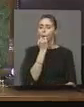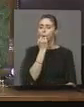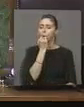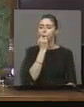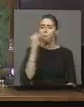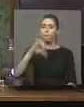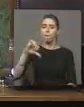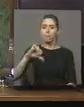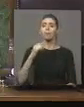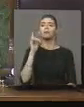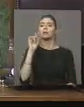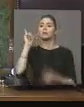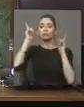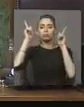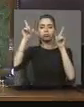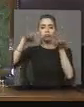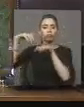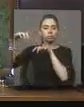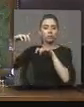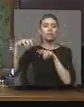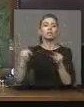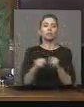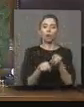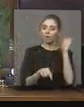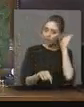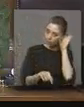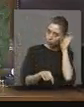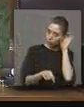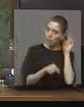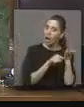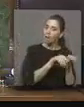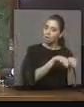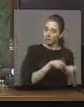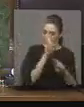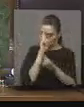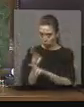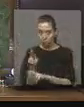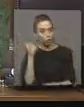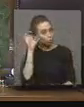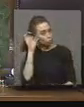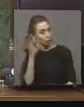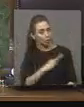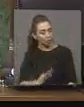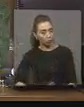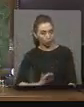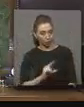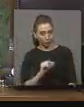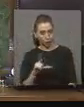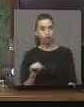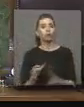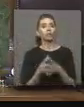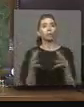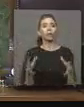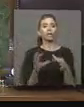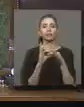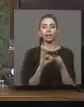Que no cabe duda, más no cabe duda va a ser escuchado con el mismo respeto que se escuchó al diputado Belón. Muchas gracias,